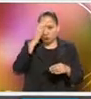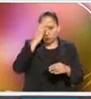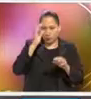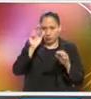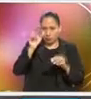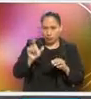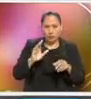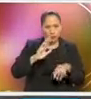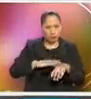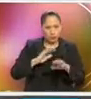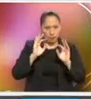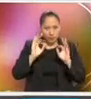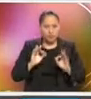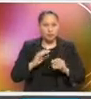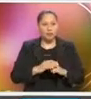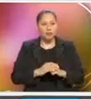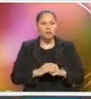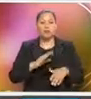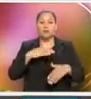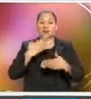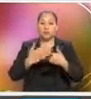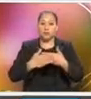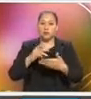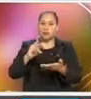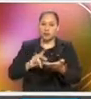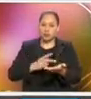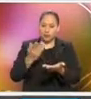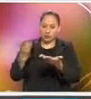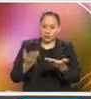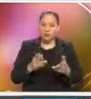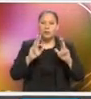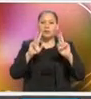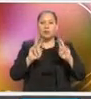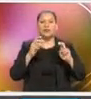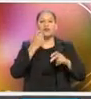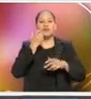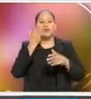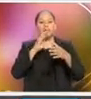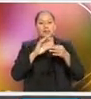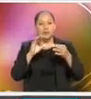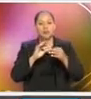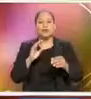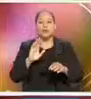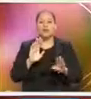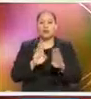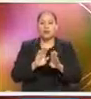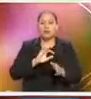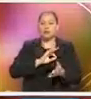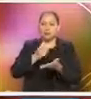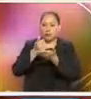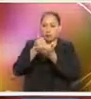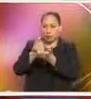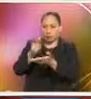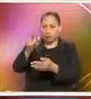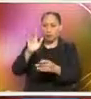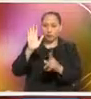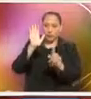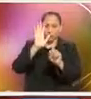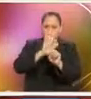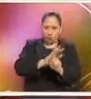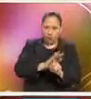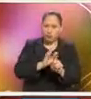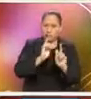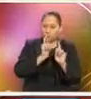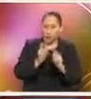Sí. ¿No? Y la próxima vez sí me gustaría hablar de cómo podemos ayudar a estos chicos, qué medidas